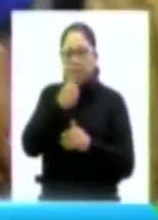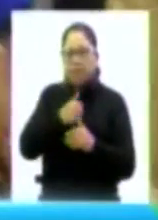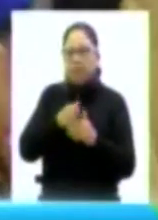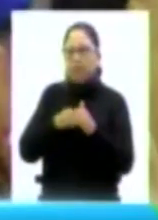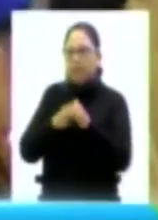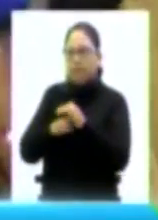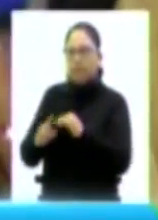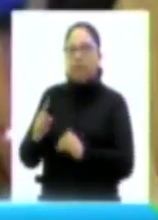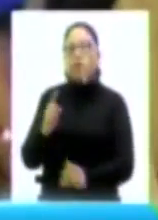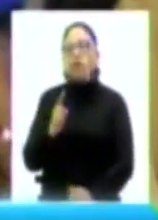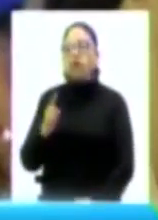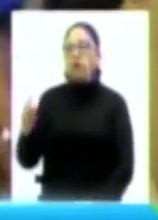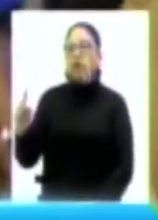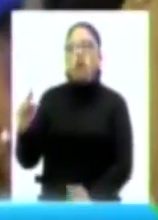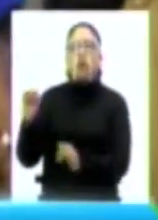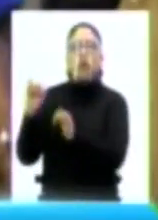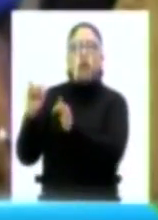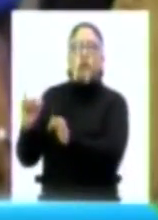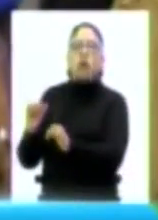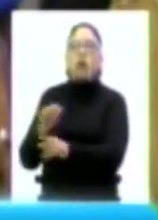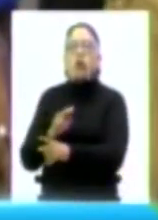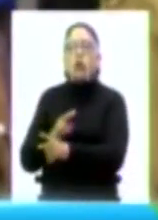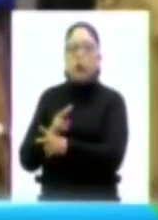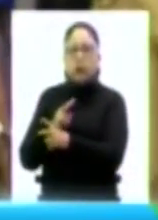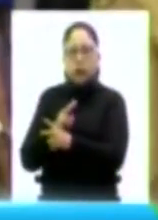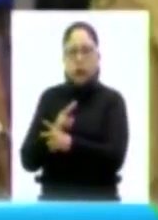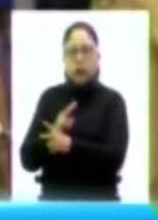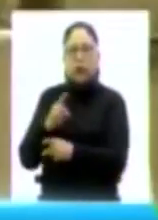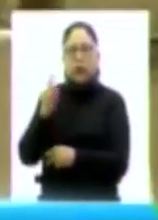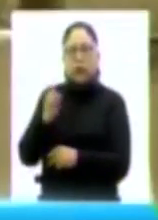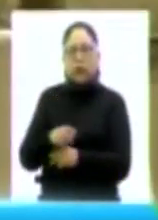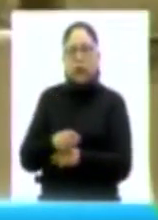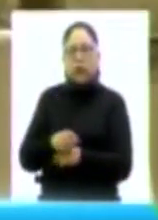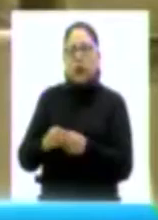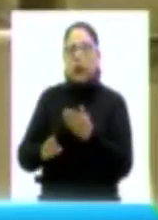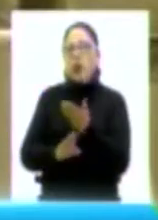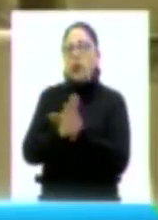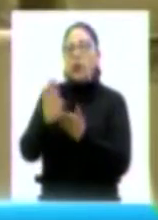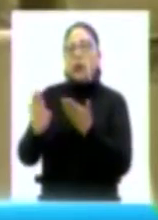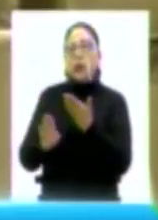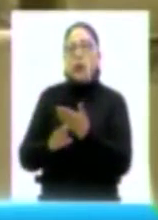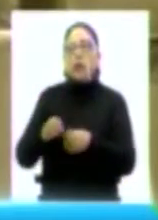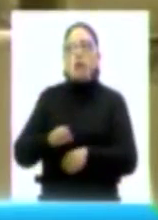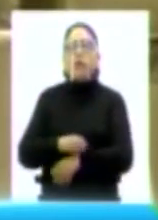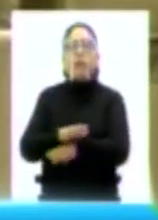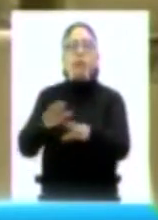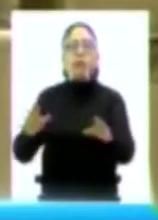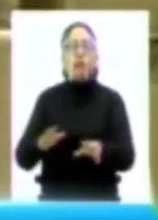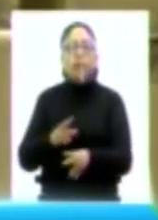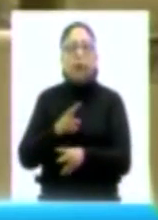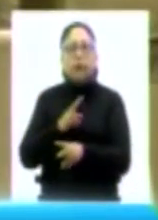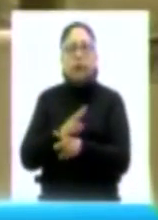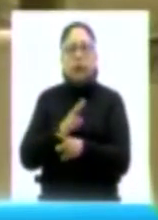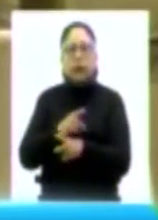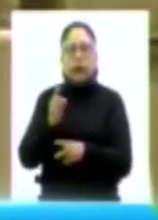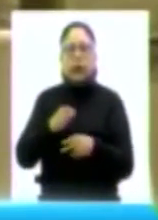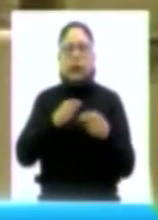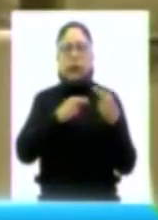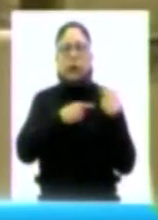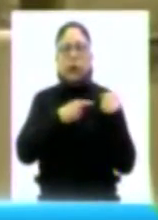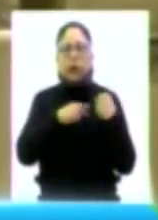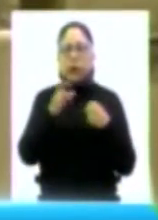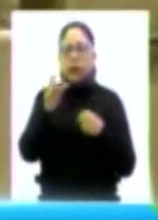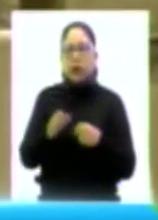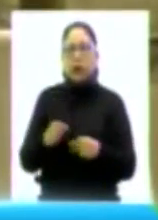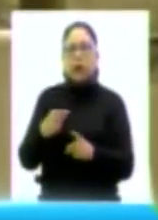que él se aísle, que participe de estos centros de recuperación a objeto de evitar un contagio masivo, que eso es lo que hay que evitar,